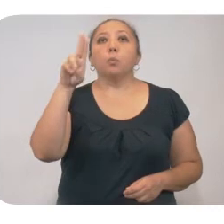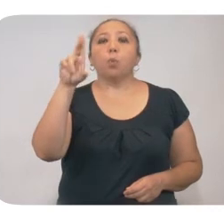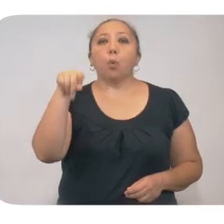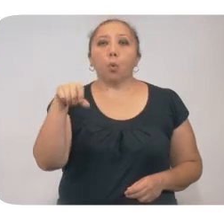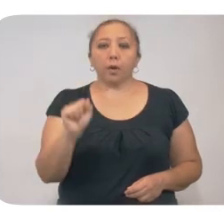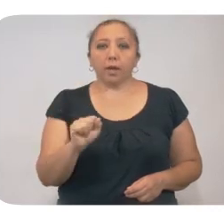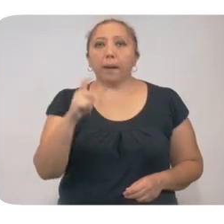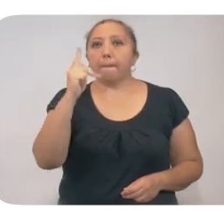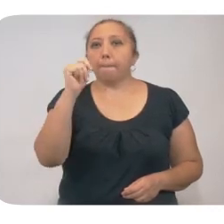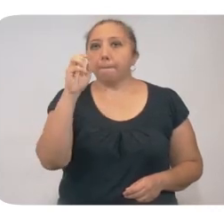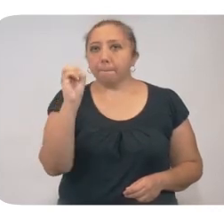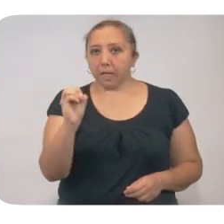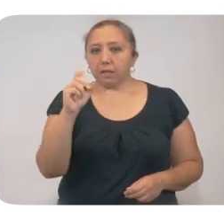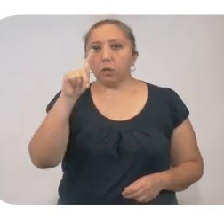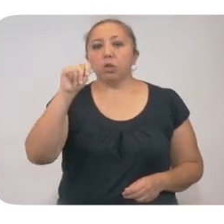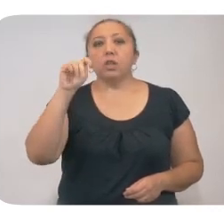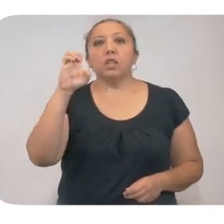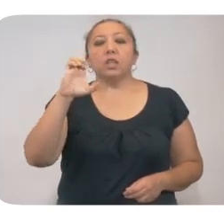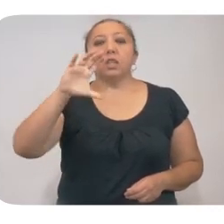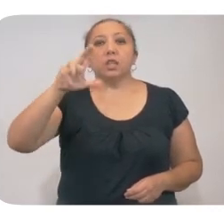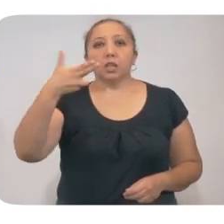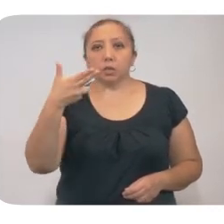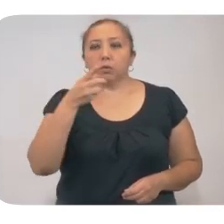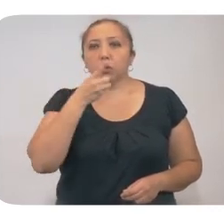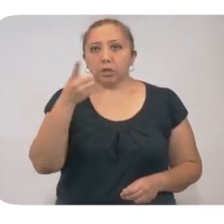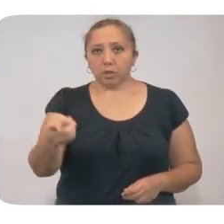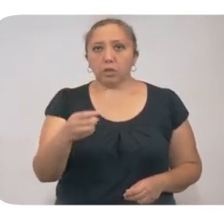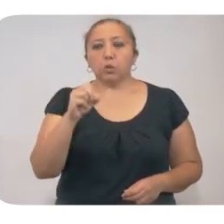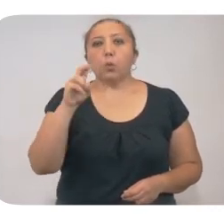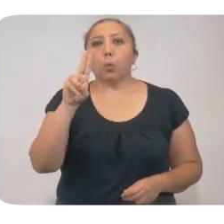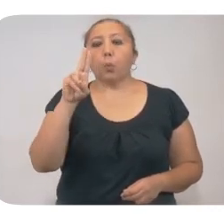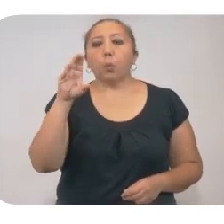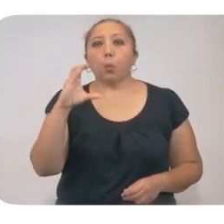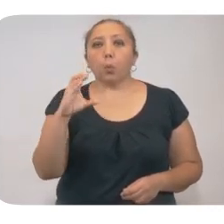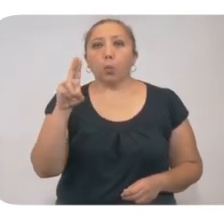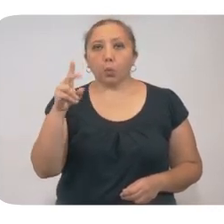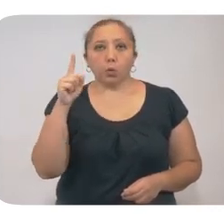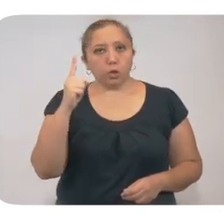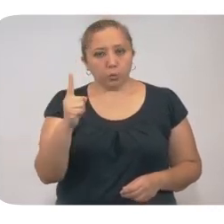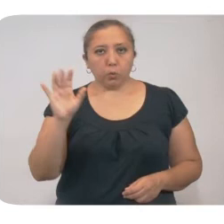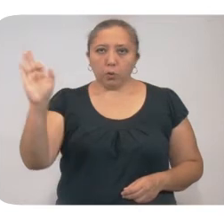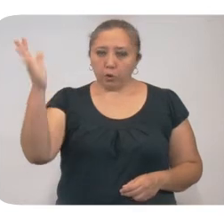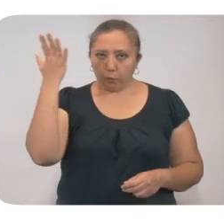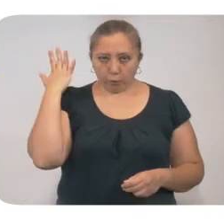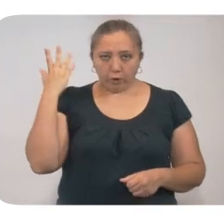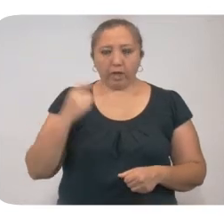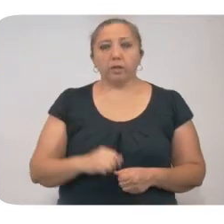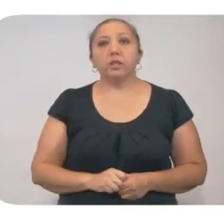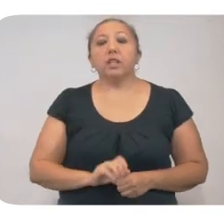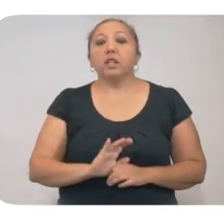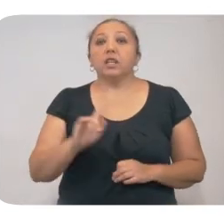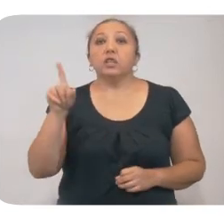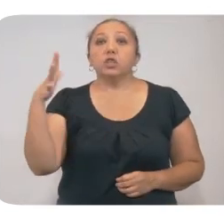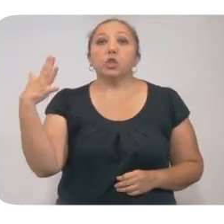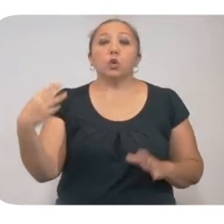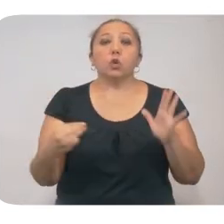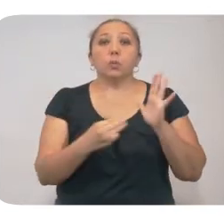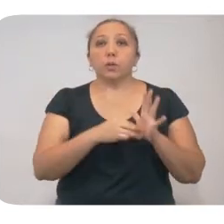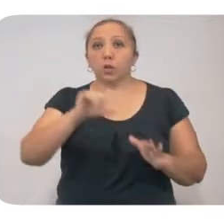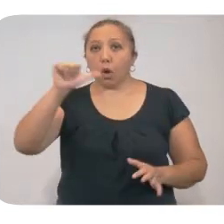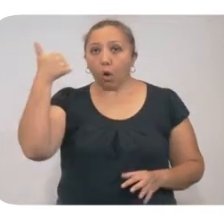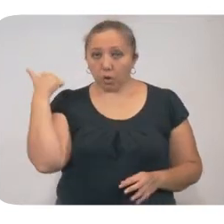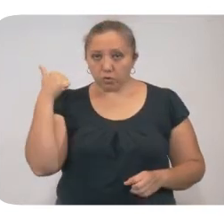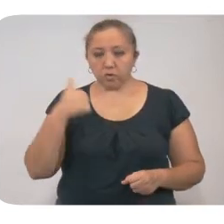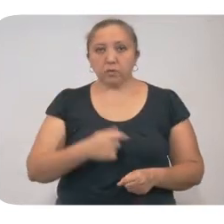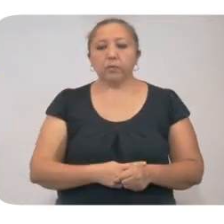Oxcuzcap, Peto, Tecó, Tequit, Tixcacalcupul y Ucú, y 1 foráneo. En total, ya son 5.011